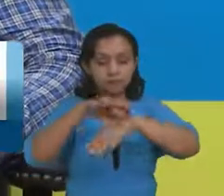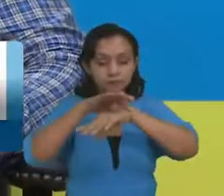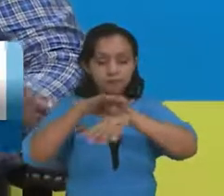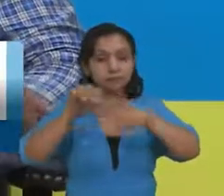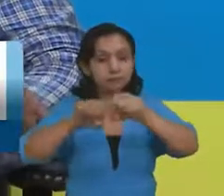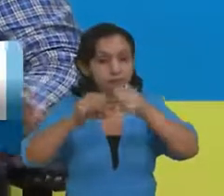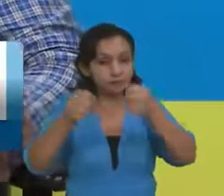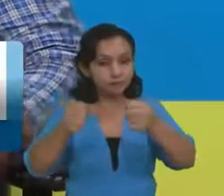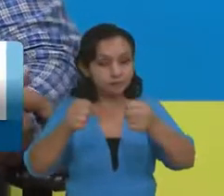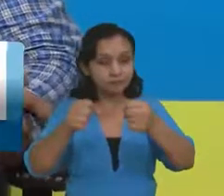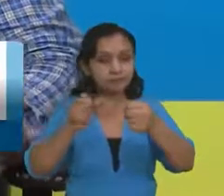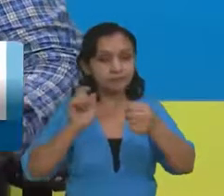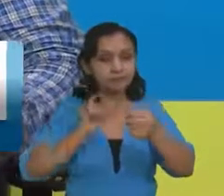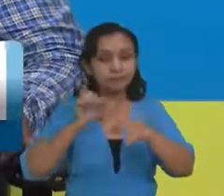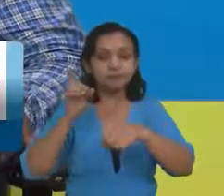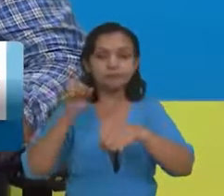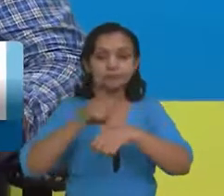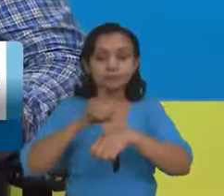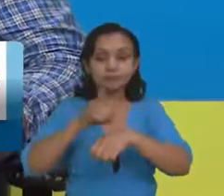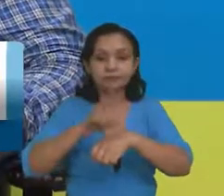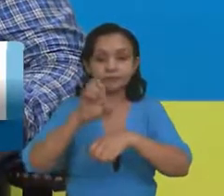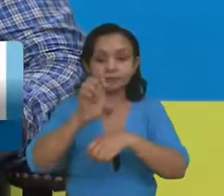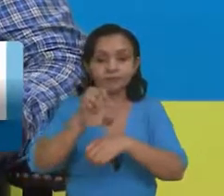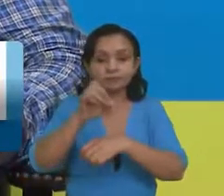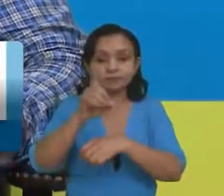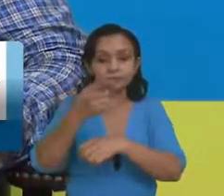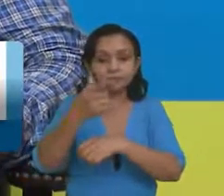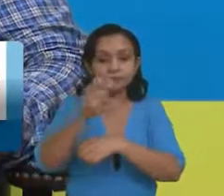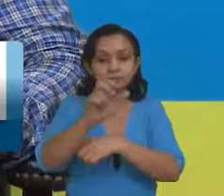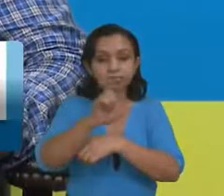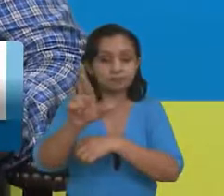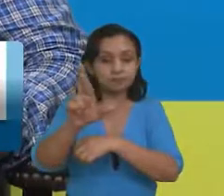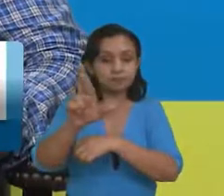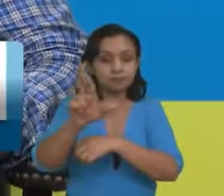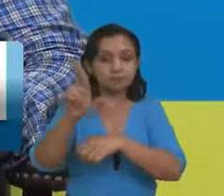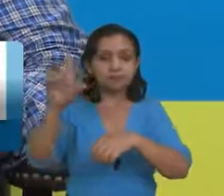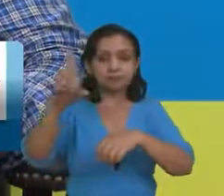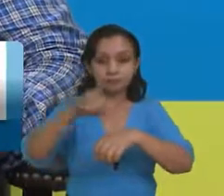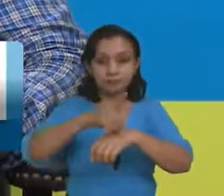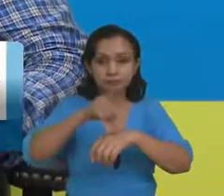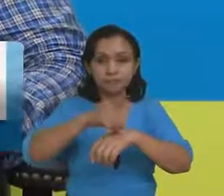fractura. Tenemos como invitado al doctor Edgar Caldera, quien es